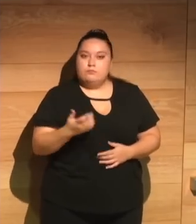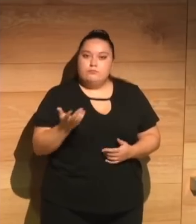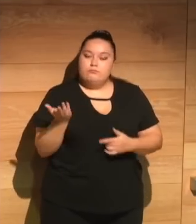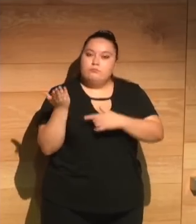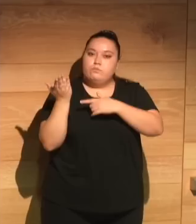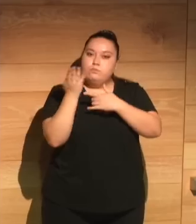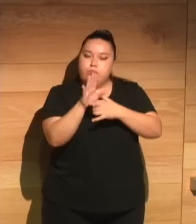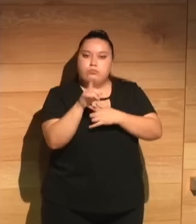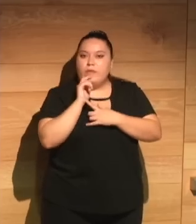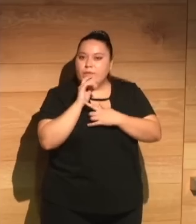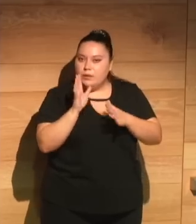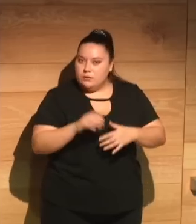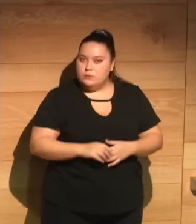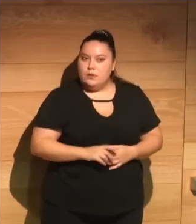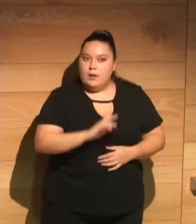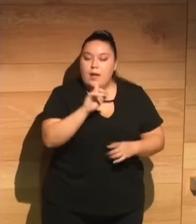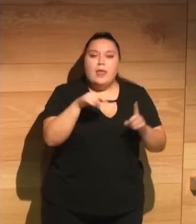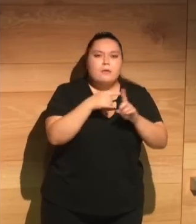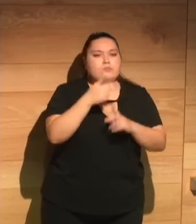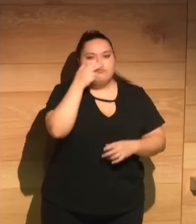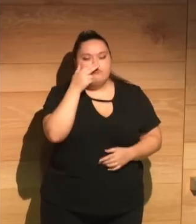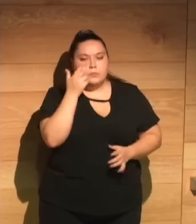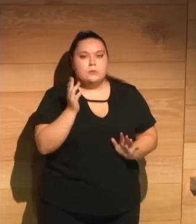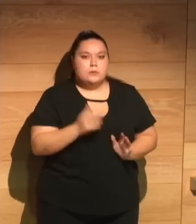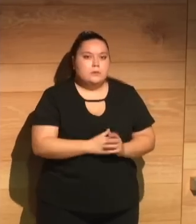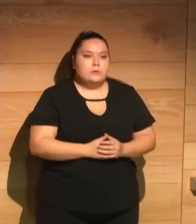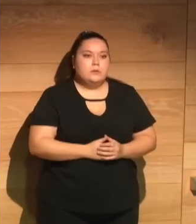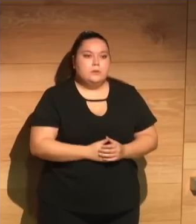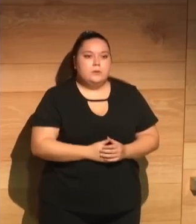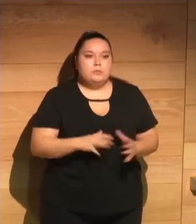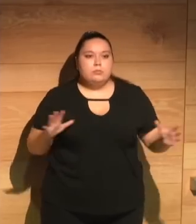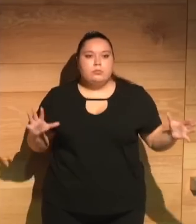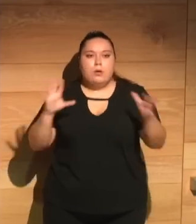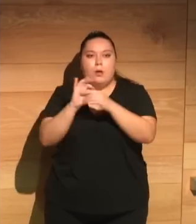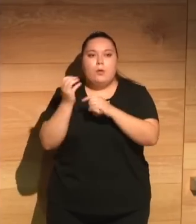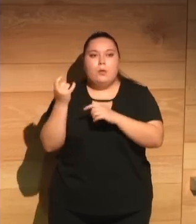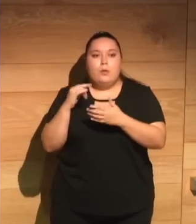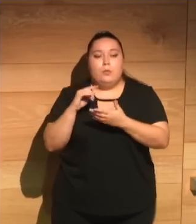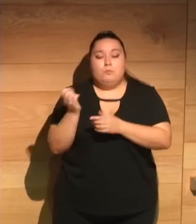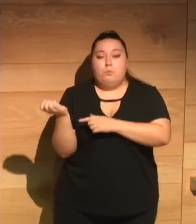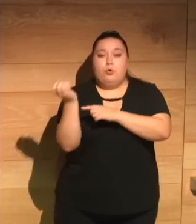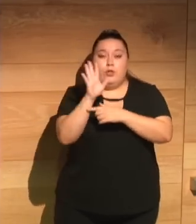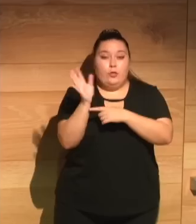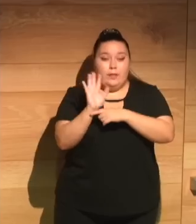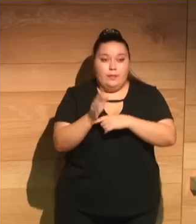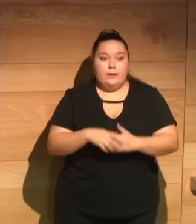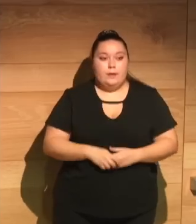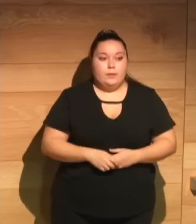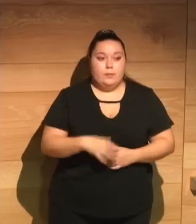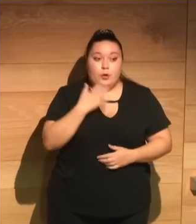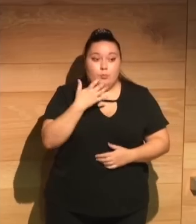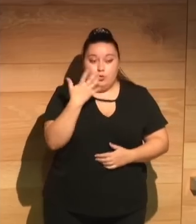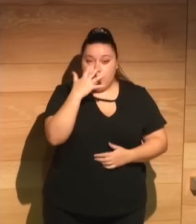de estos espectáculos de sombras, y además son interesantes y tienen mucho que ver nuevamente con la proyección del cine, y además tienen consideraciones sociales, porque por ejemplo las sombras de